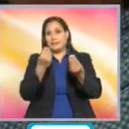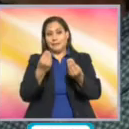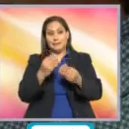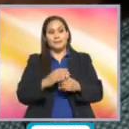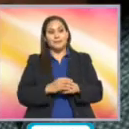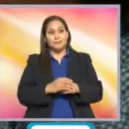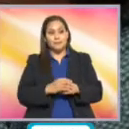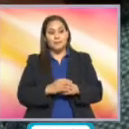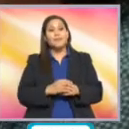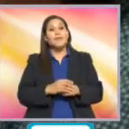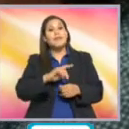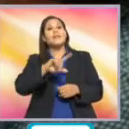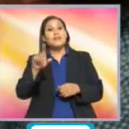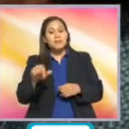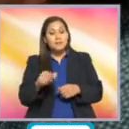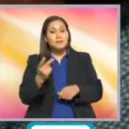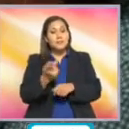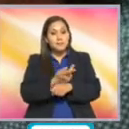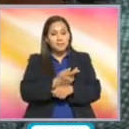¿Y luego?